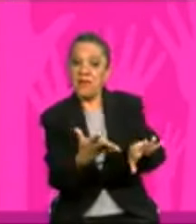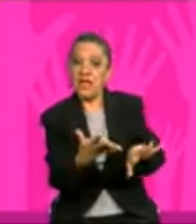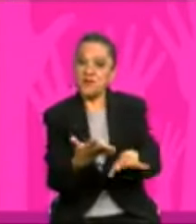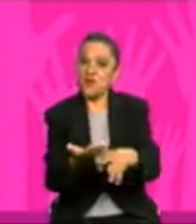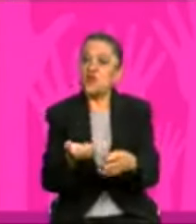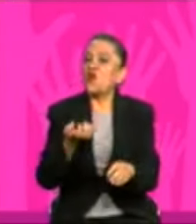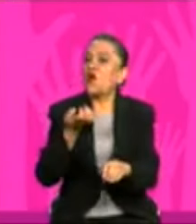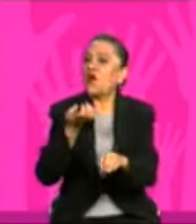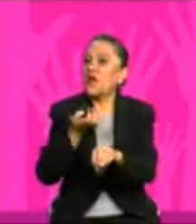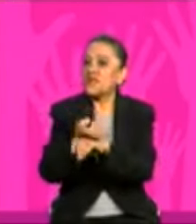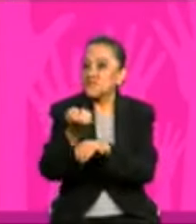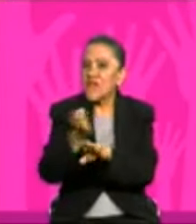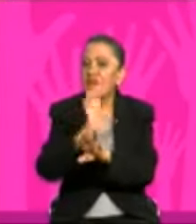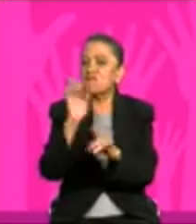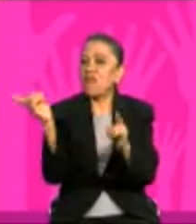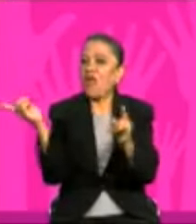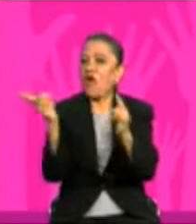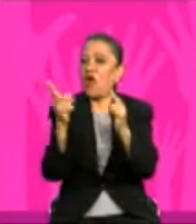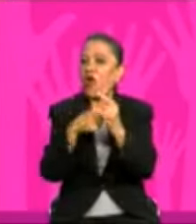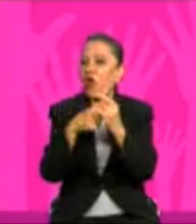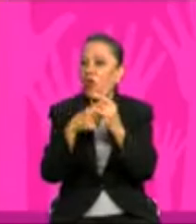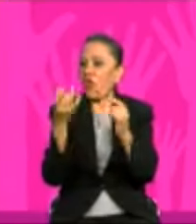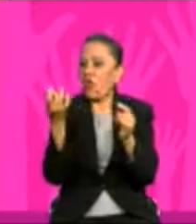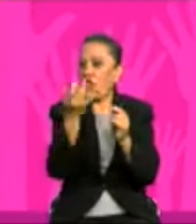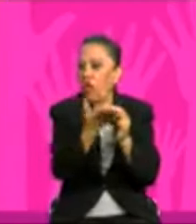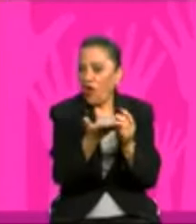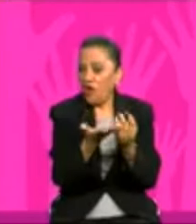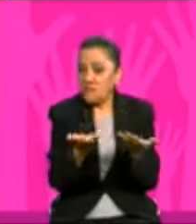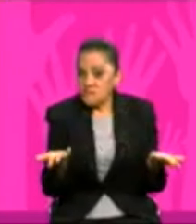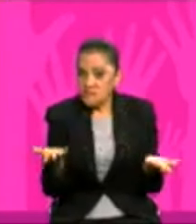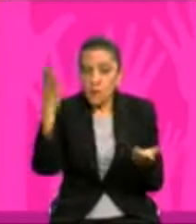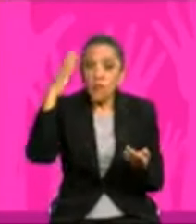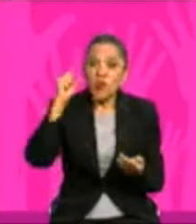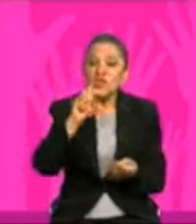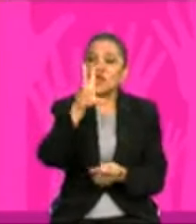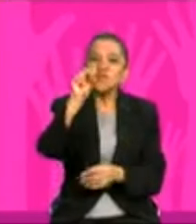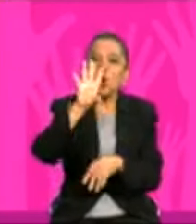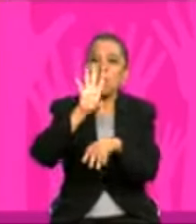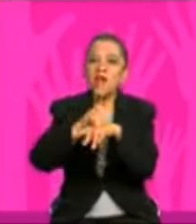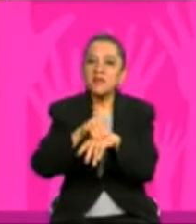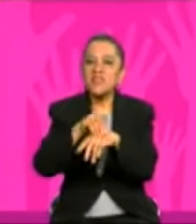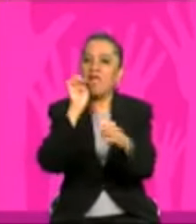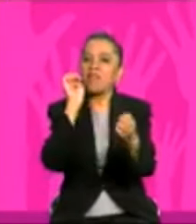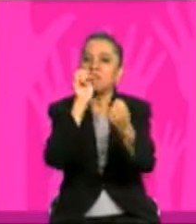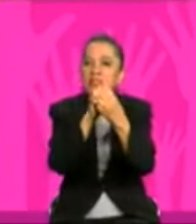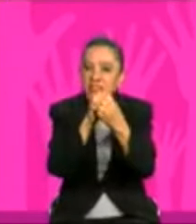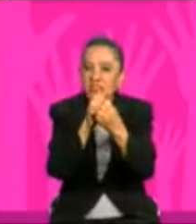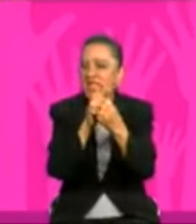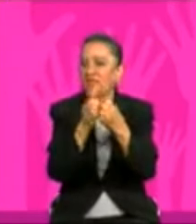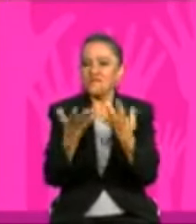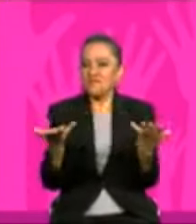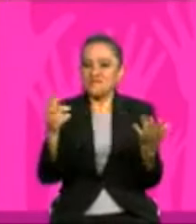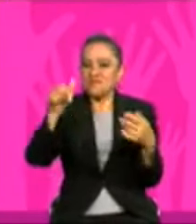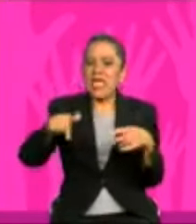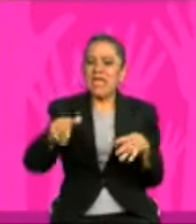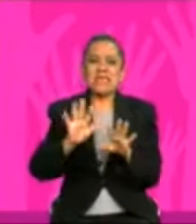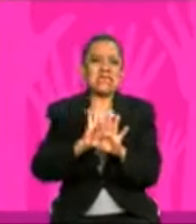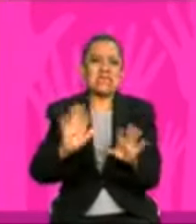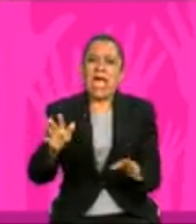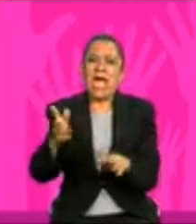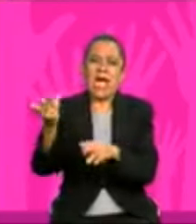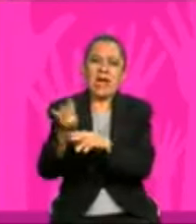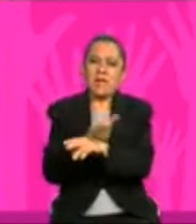goleó. Dile sí a lo nuevo. Morelos, no dejes que te vean la cara. Por aquí ya pasaron todos los